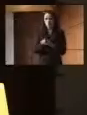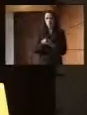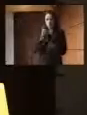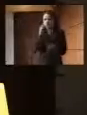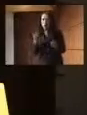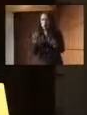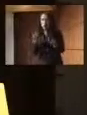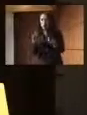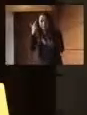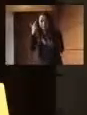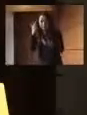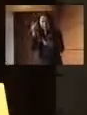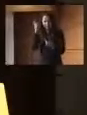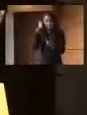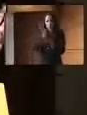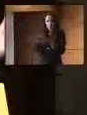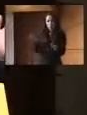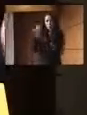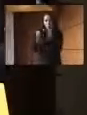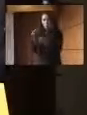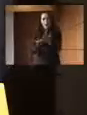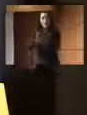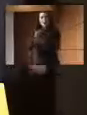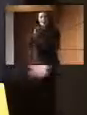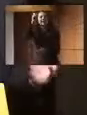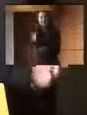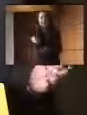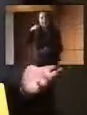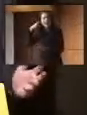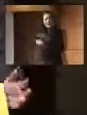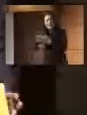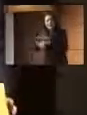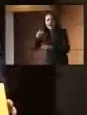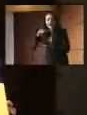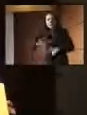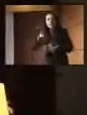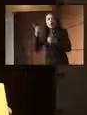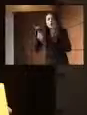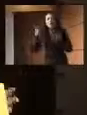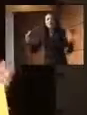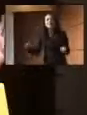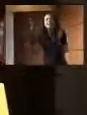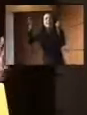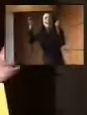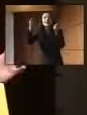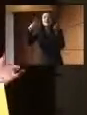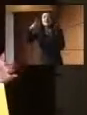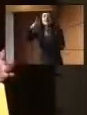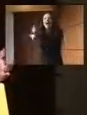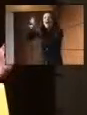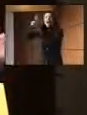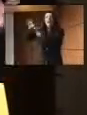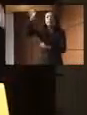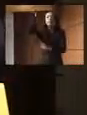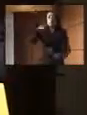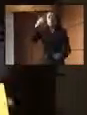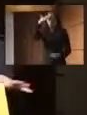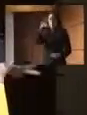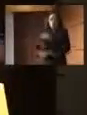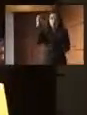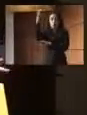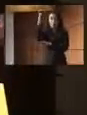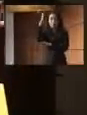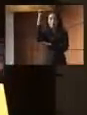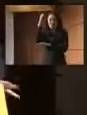nuestras demandas. Tenemos que revisar algunas de las campañas que se hacen en nuestros países. Yo sé que en Colombia existe la Teletón, yo